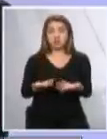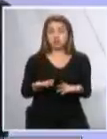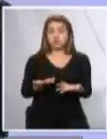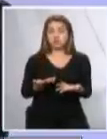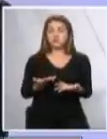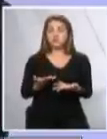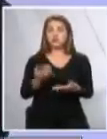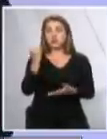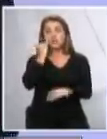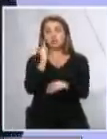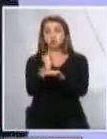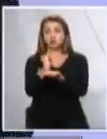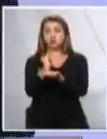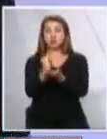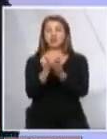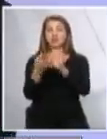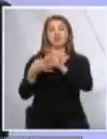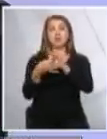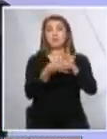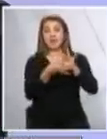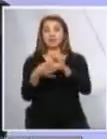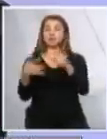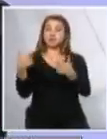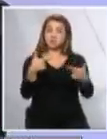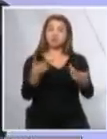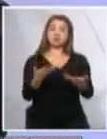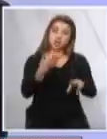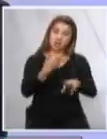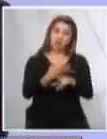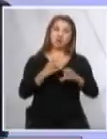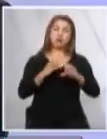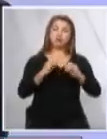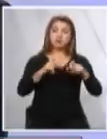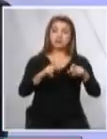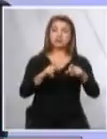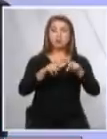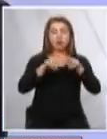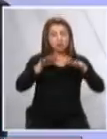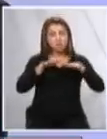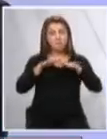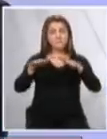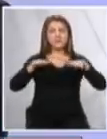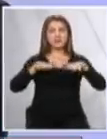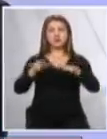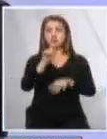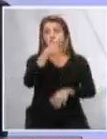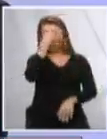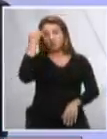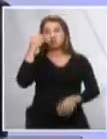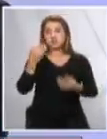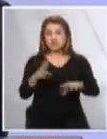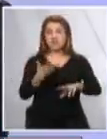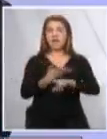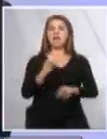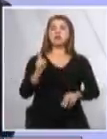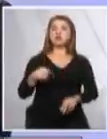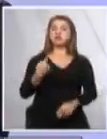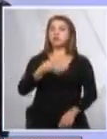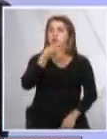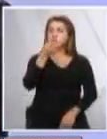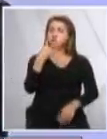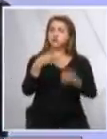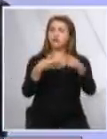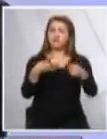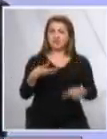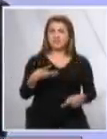que es un órgano que depende políticamente. Por tanto, evidentemente hay posibilidades de presión No olvidemos que ya ocurrió, que lo hemos citado muchas veces aquí,